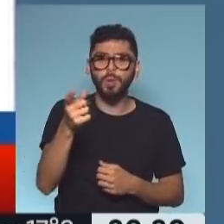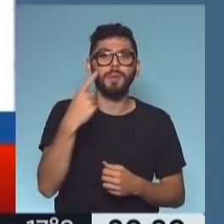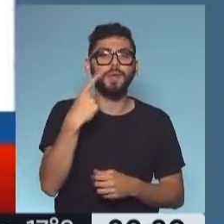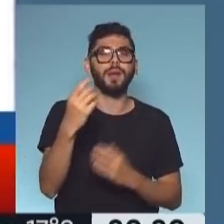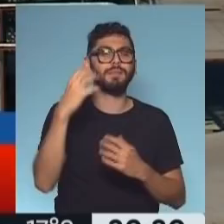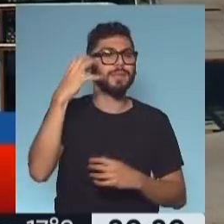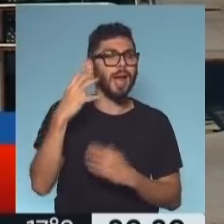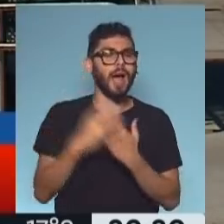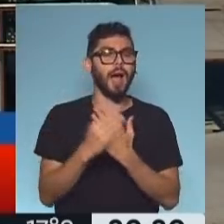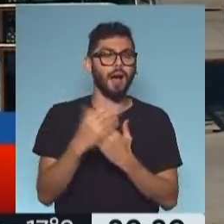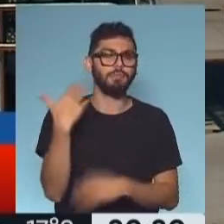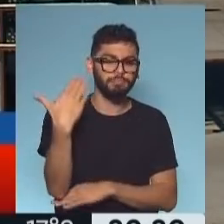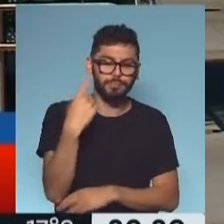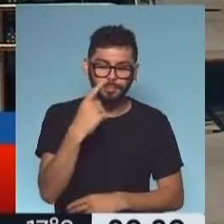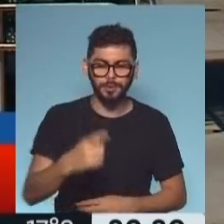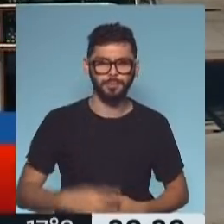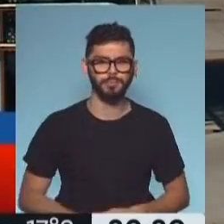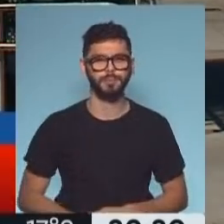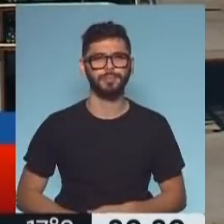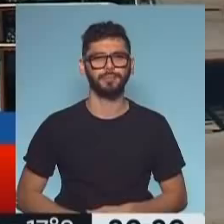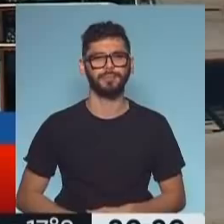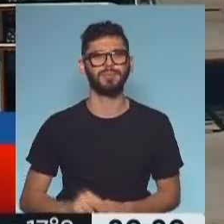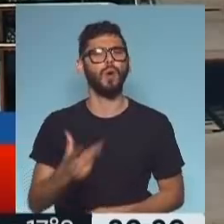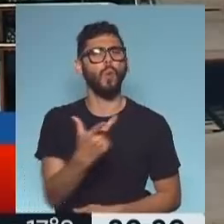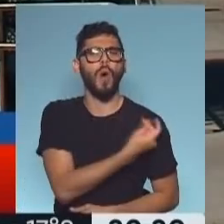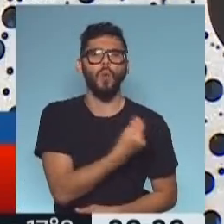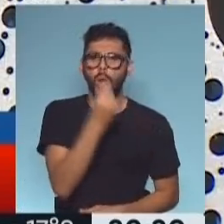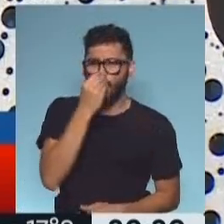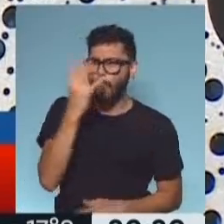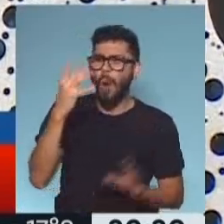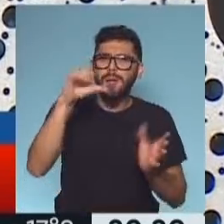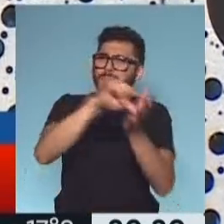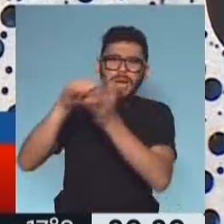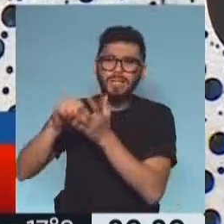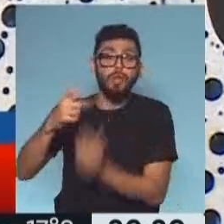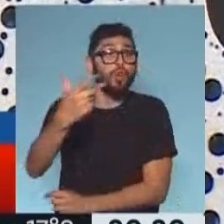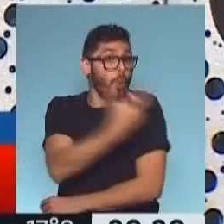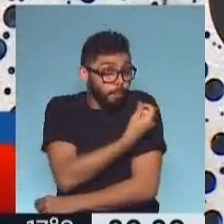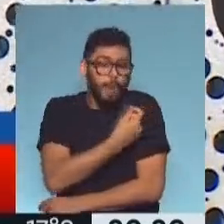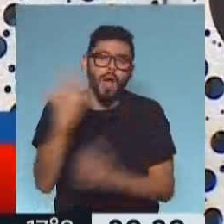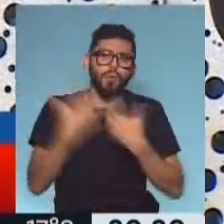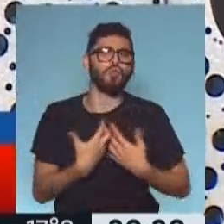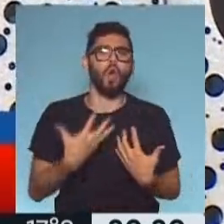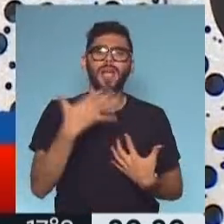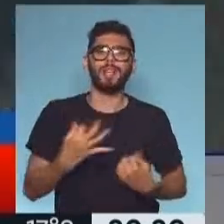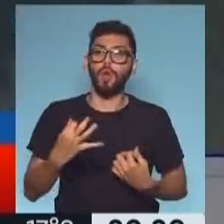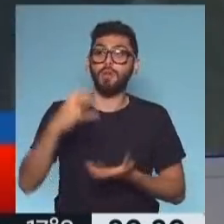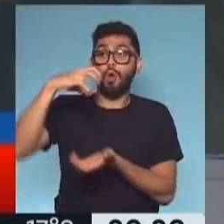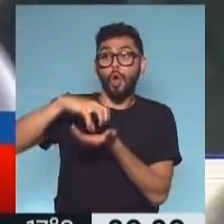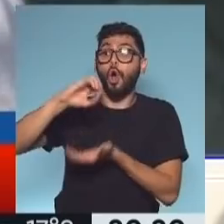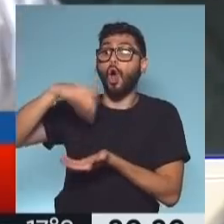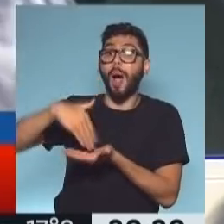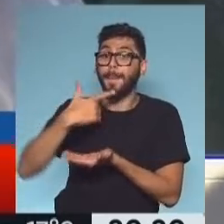la vemos. Vamos. Cualquier vacuna que se esté aplicando en cualquier país es segura y cumple las recomendaciones de la Organización Mundial de la Salud